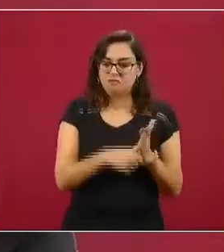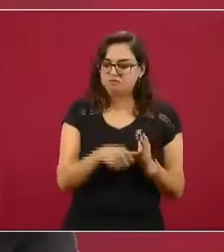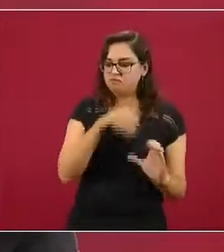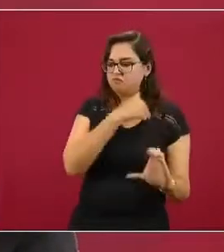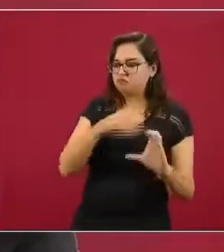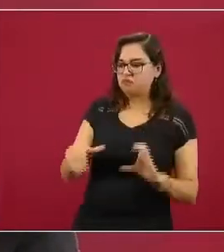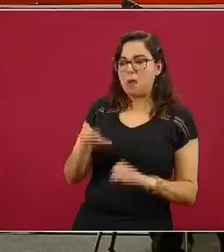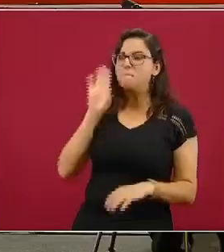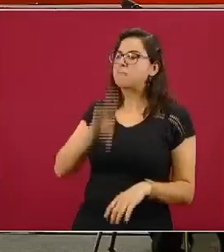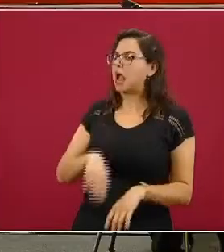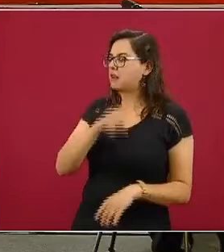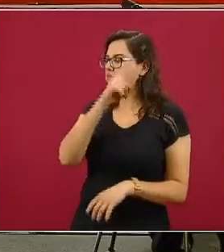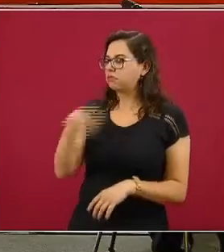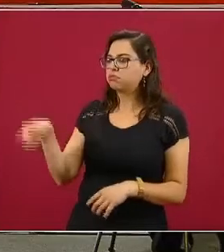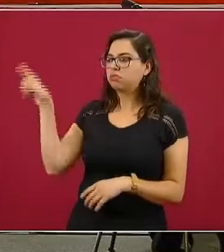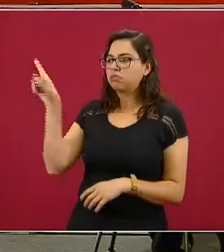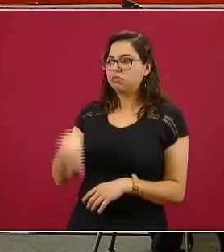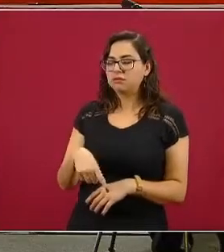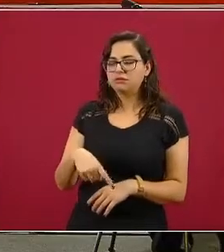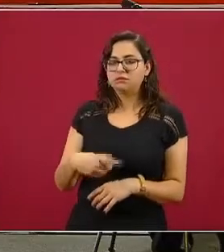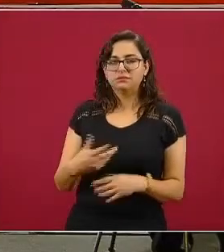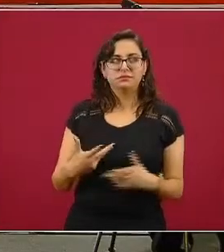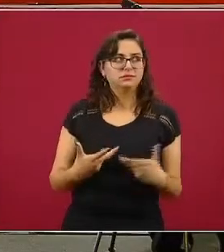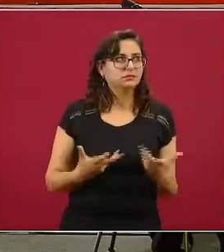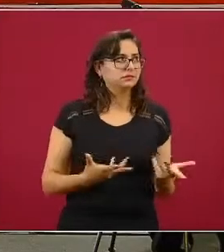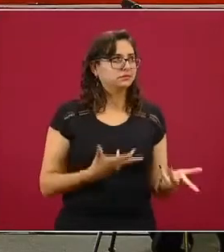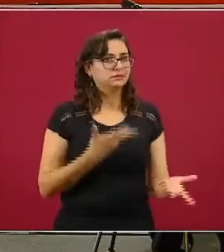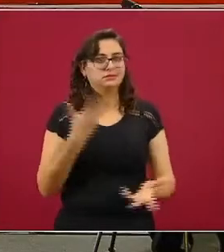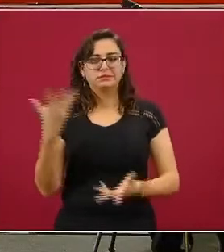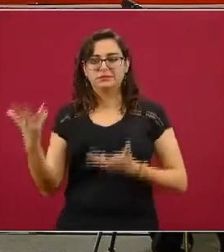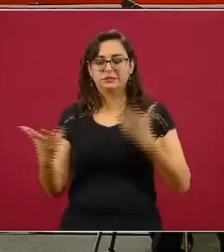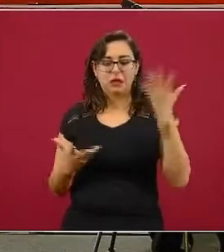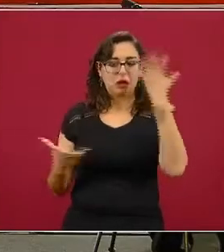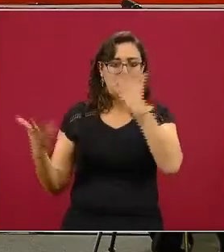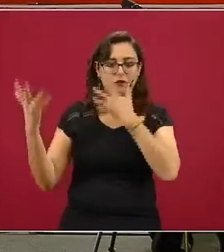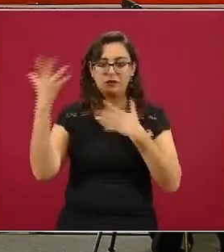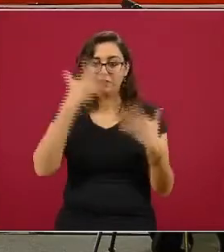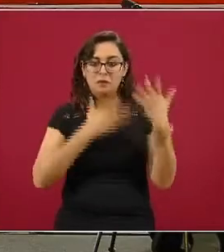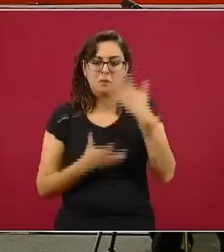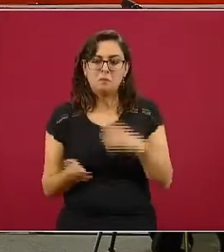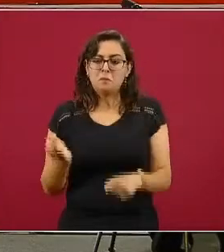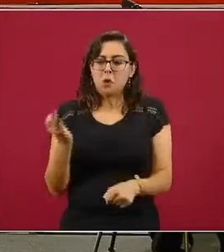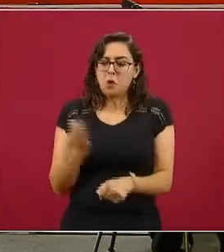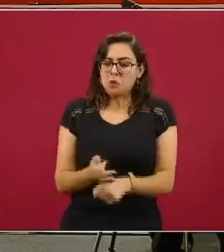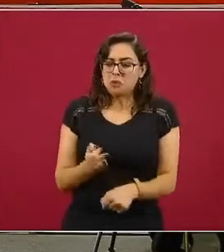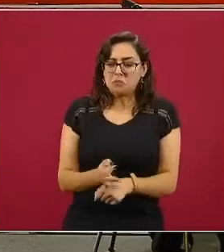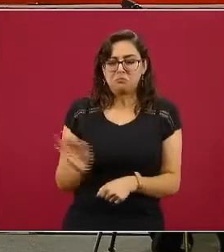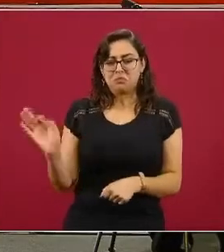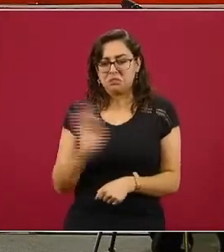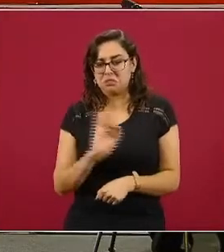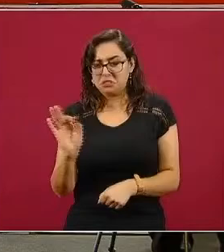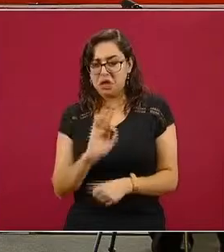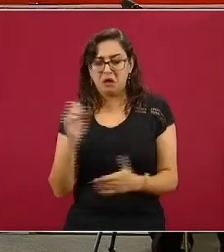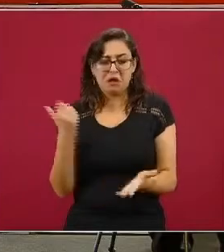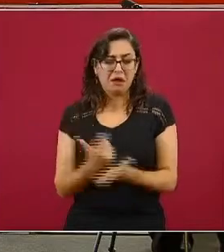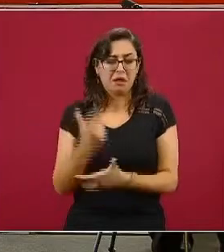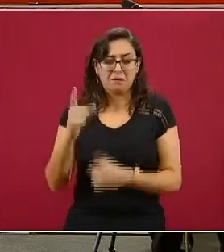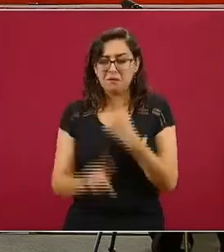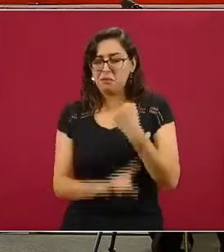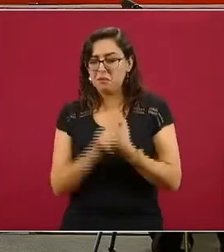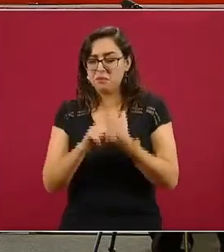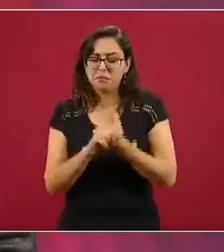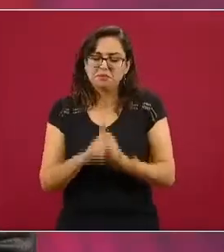ensayo Solidaridad, también genera una confusión. Si no estuviéramos en una condición de emergencia, a lo mejor tenemos tiempo para este